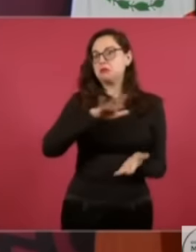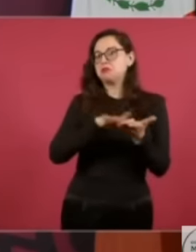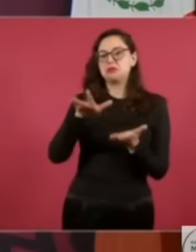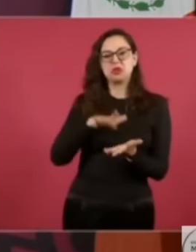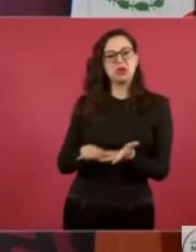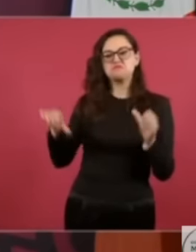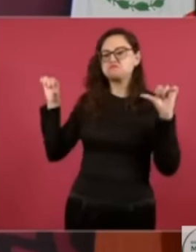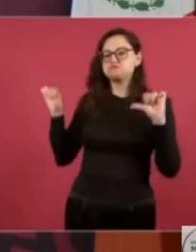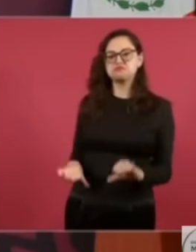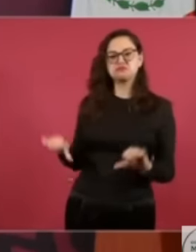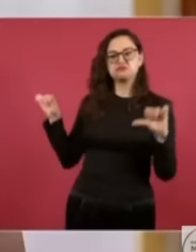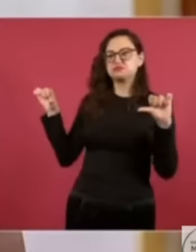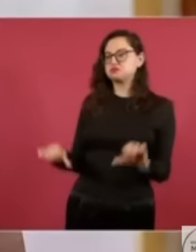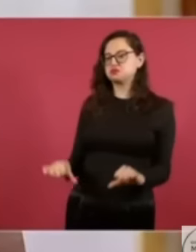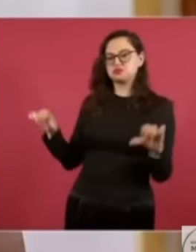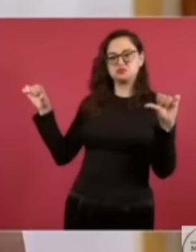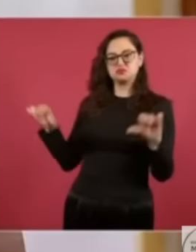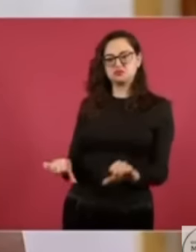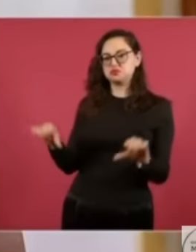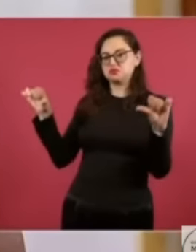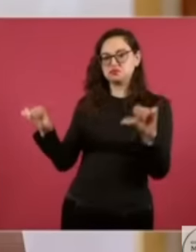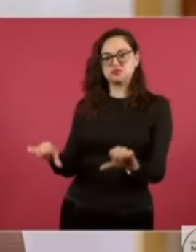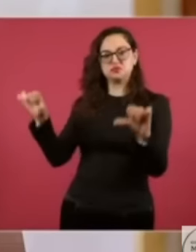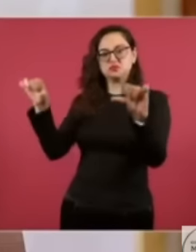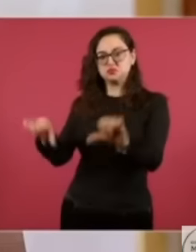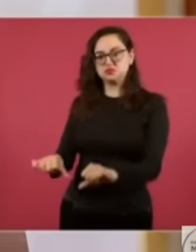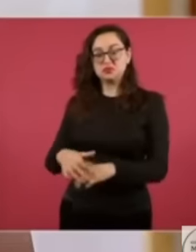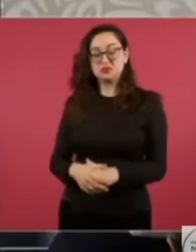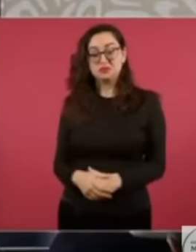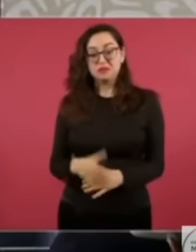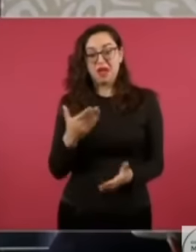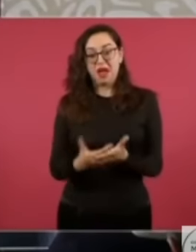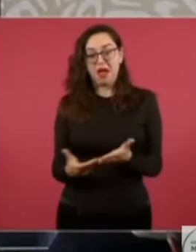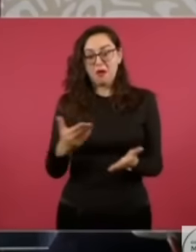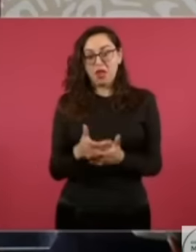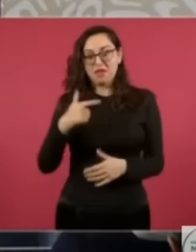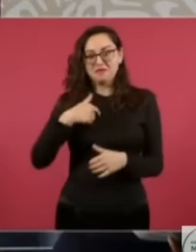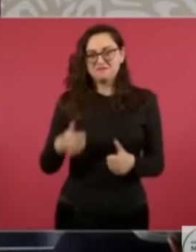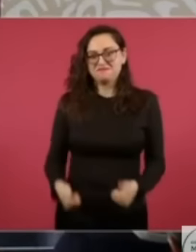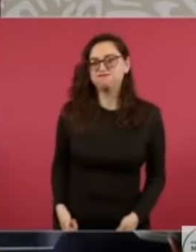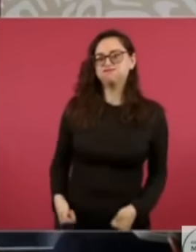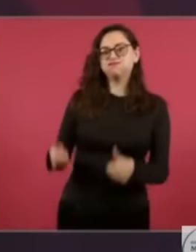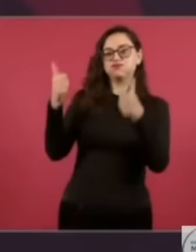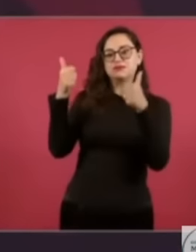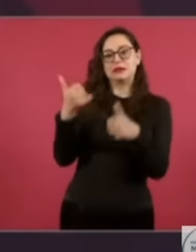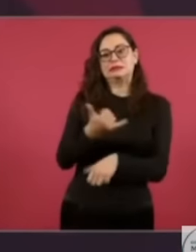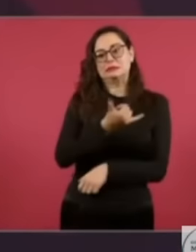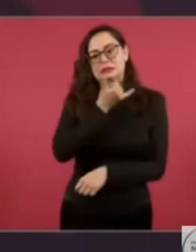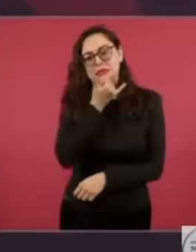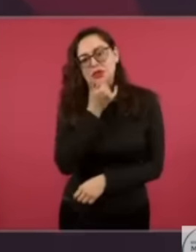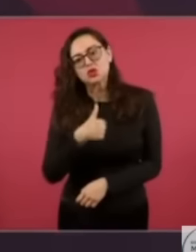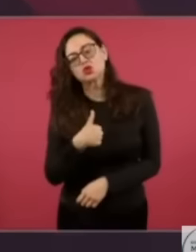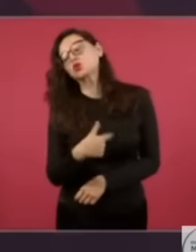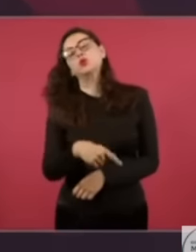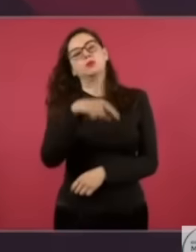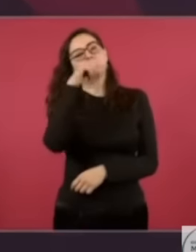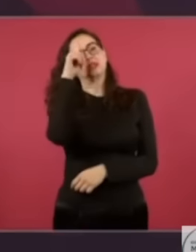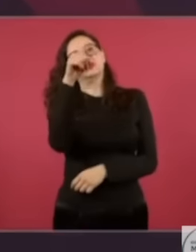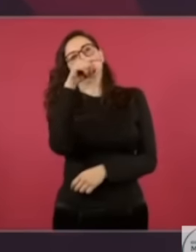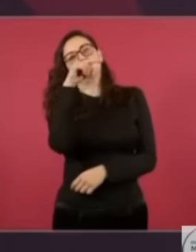sea, ofrezco disculpas, ¿no? Se me pasó la mano, pero hoy tenía ganas de venir a presumir. No, pero usted trabajó